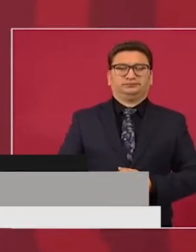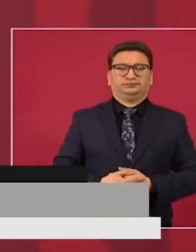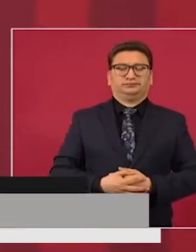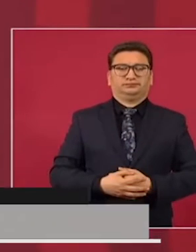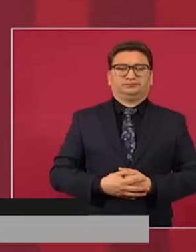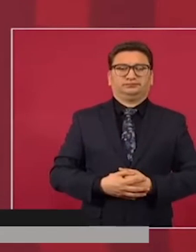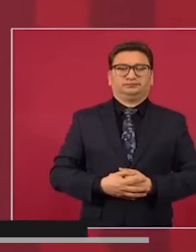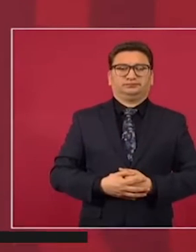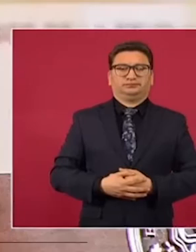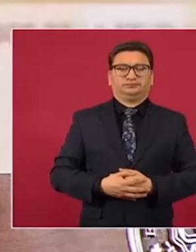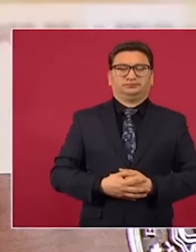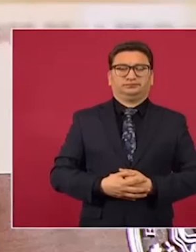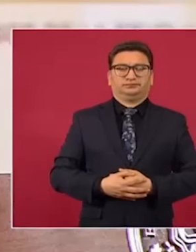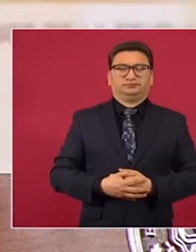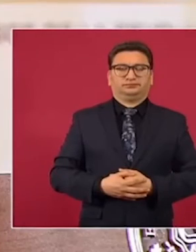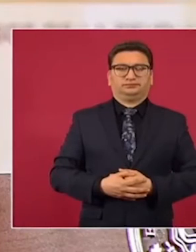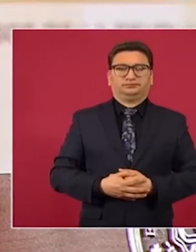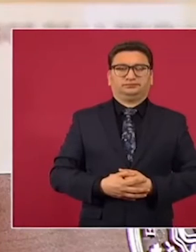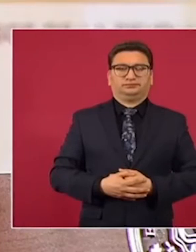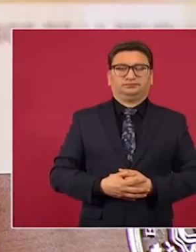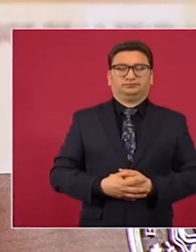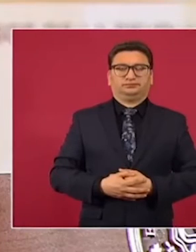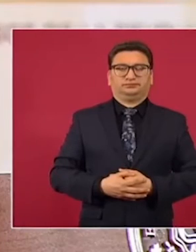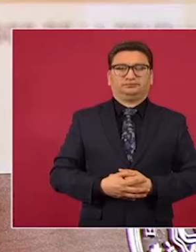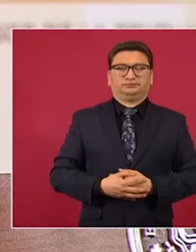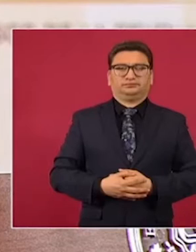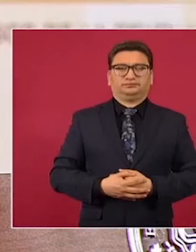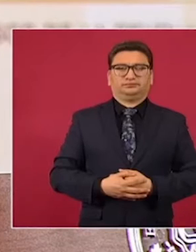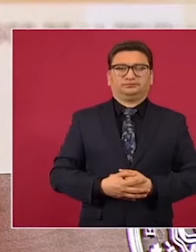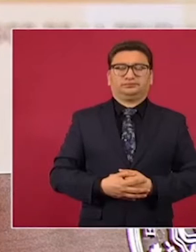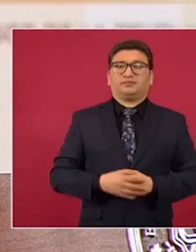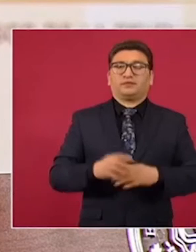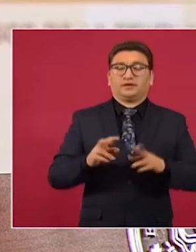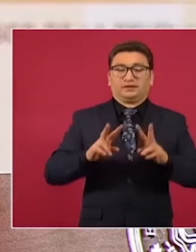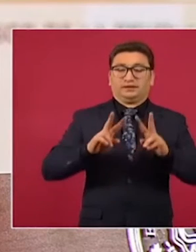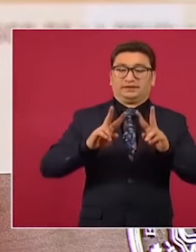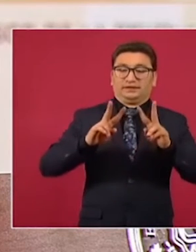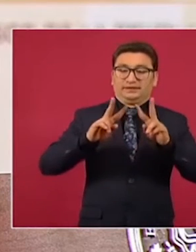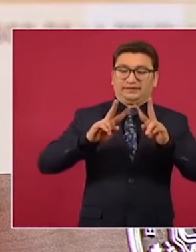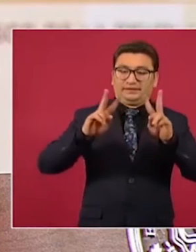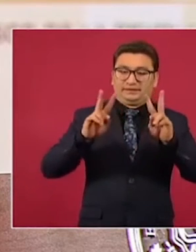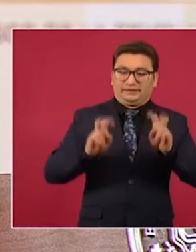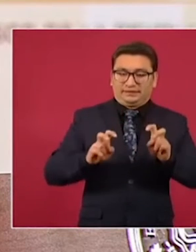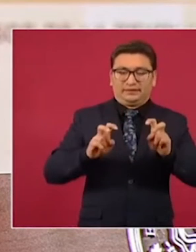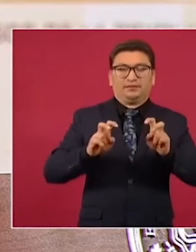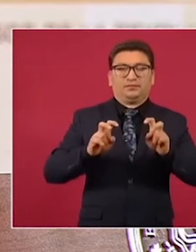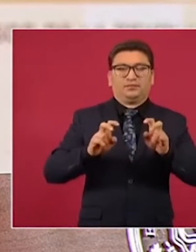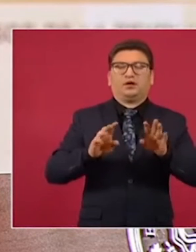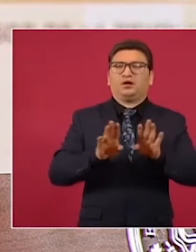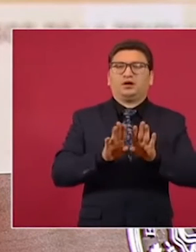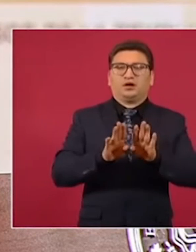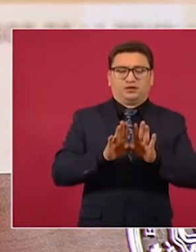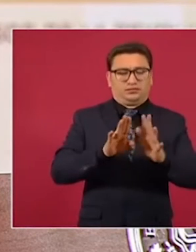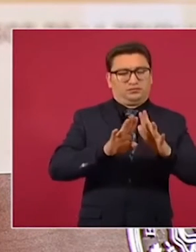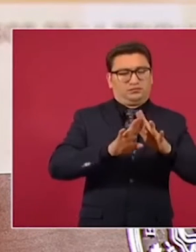todos los sistemas que tienen que ver con migración, aduanas,